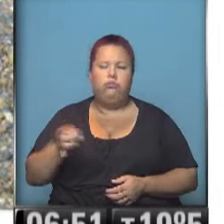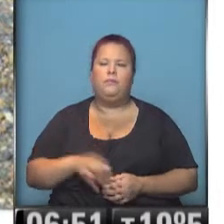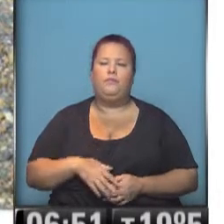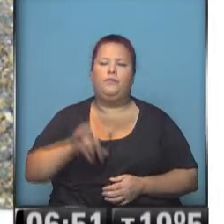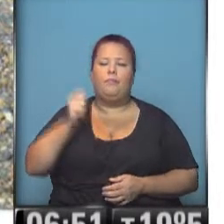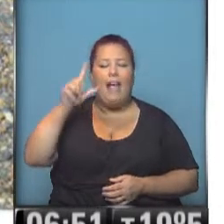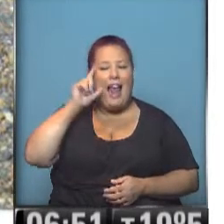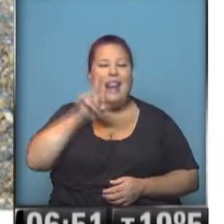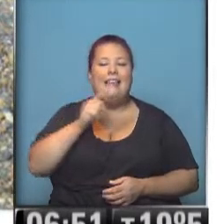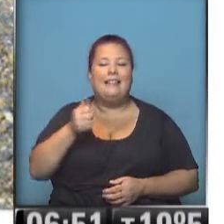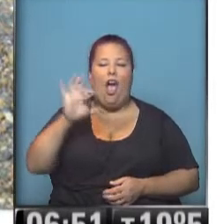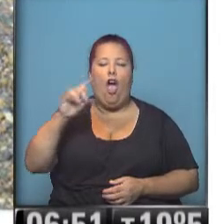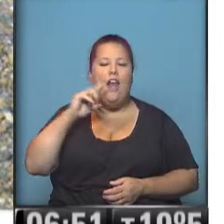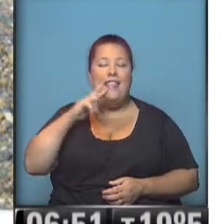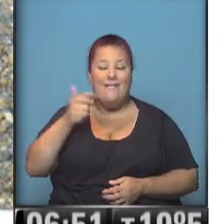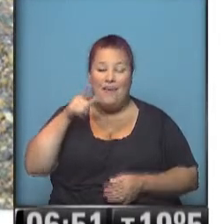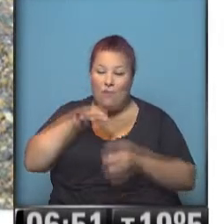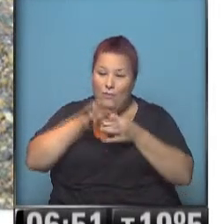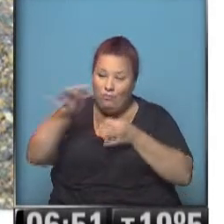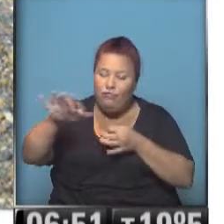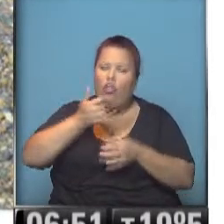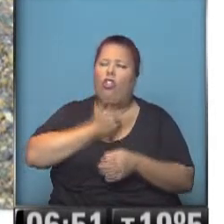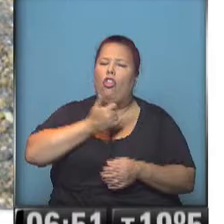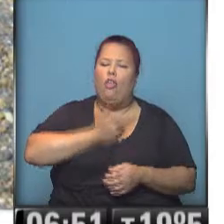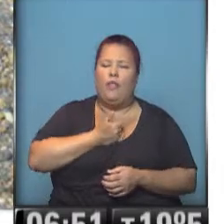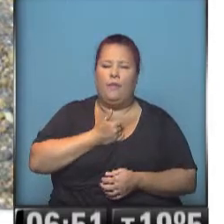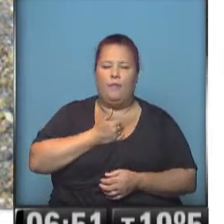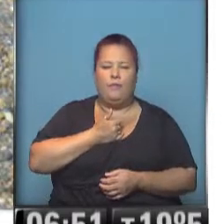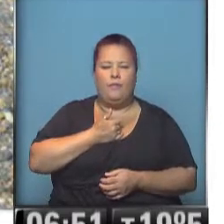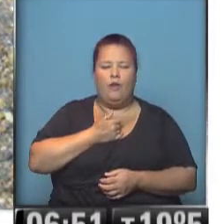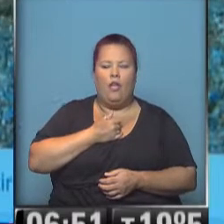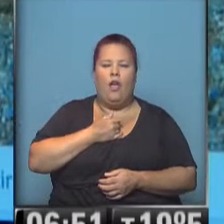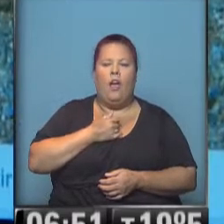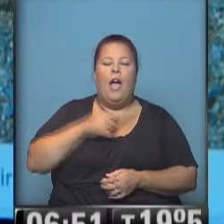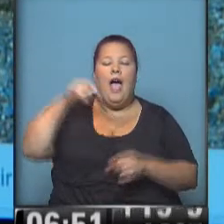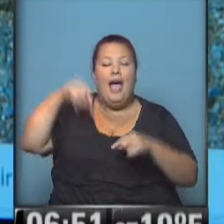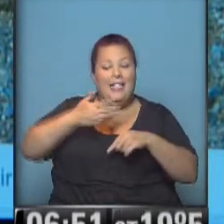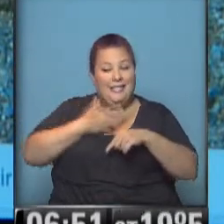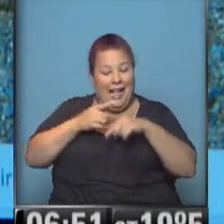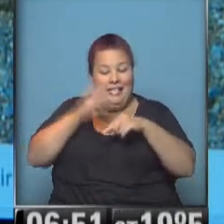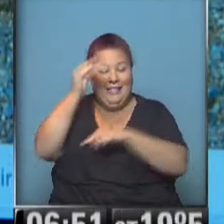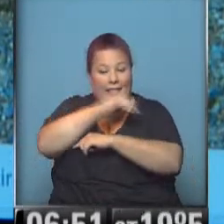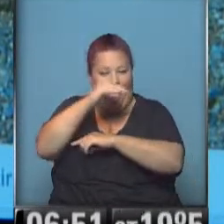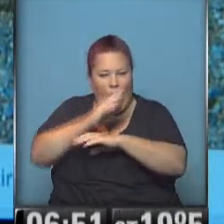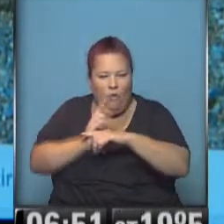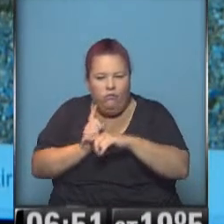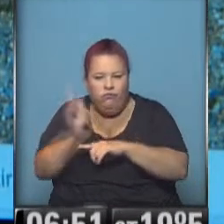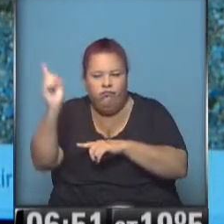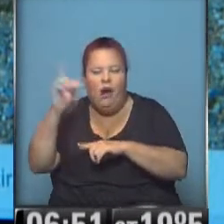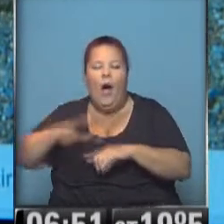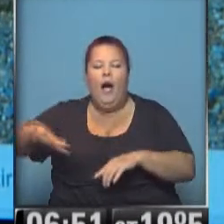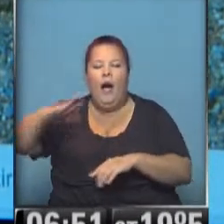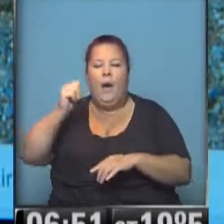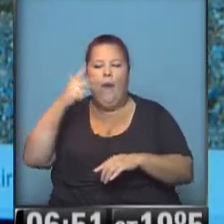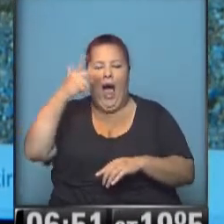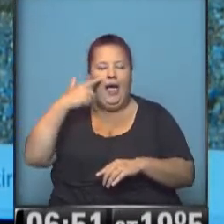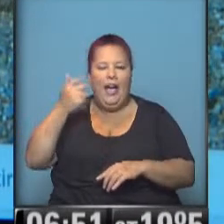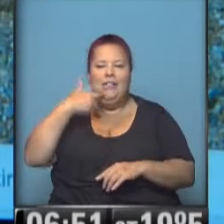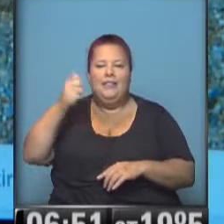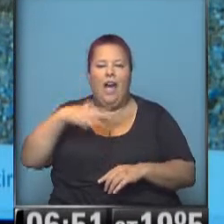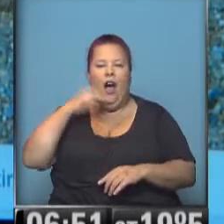Caleta Olivia, vos sabés que esta localidad está ubicada bien en el noreste de Santa Cruz, en la Bahía de San Jorge. Estuve